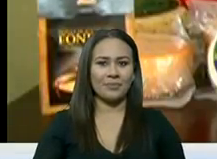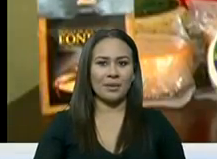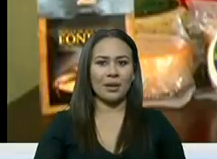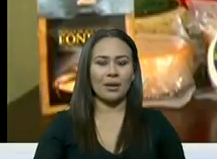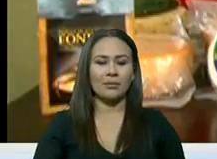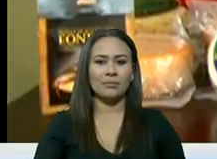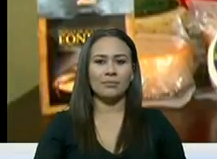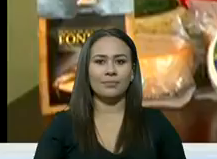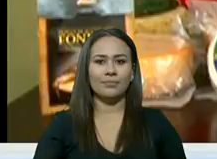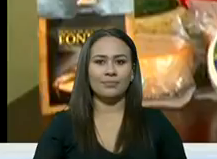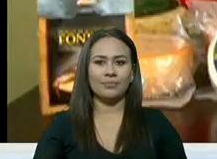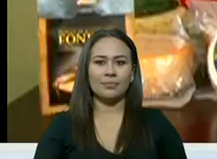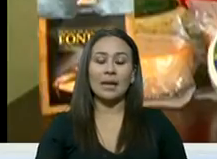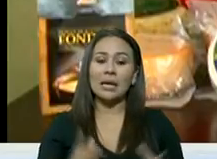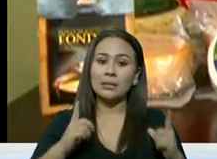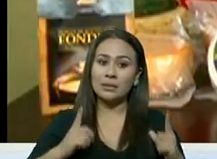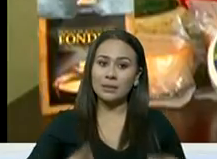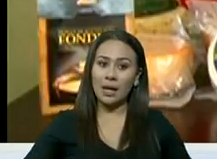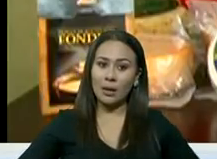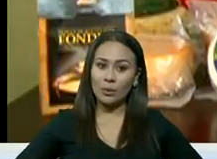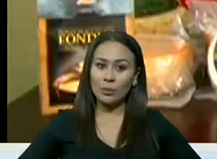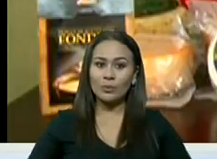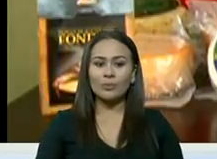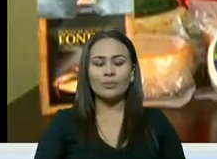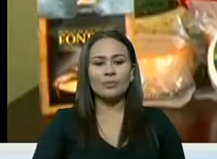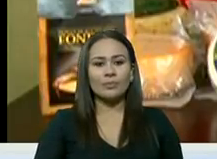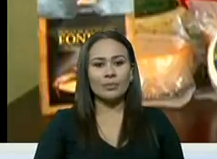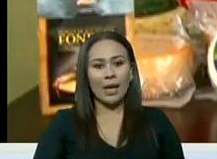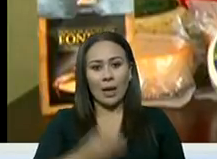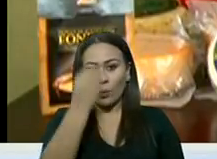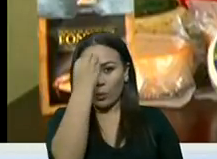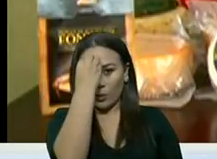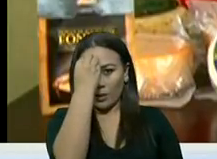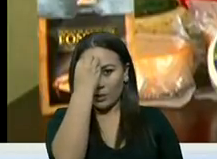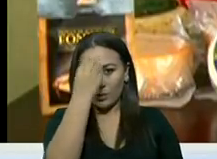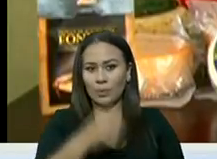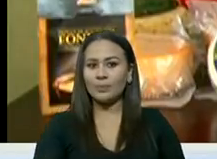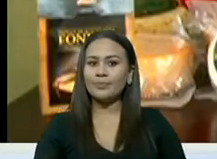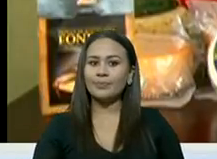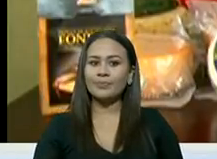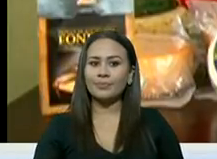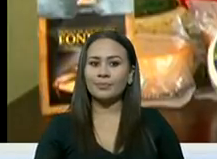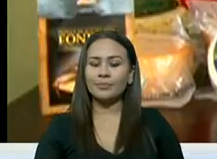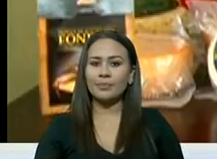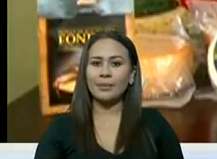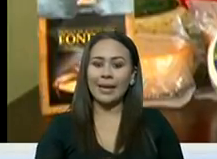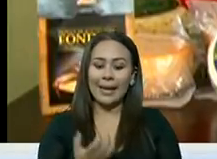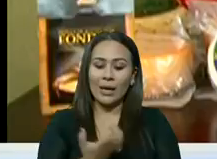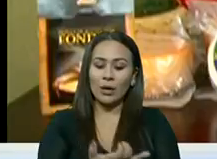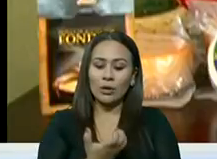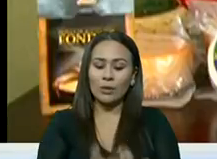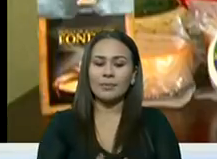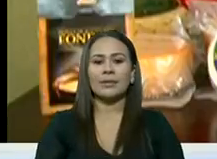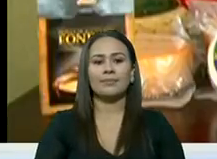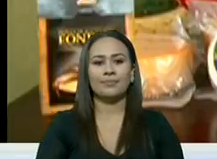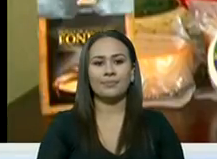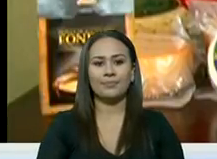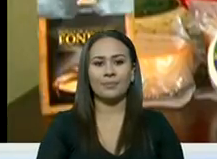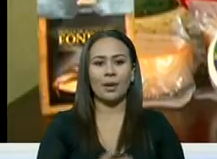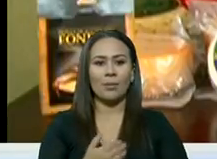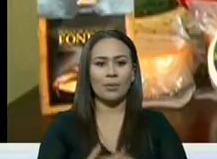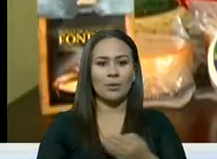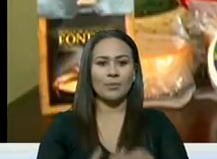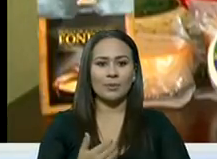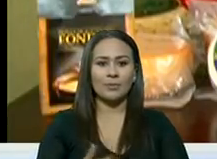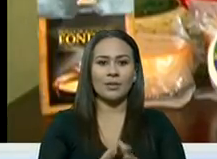en ámbitos como la salud, en ámbitos como la misma educación, en ámbitos como la misma economía, ¿no? Se ha ido dinamizando a